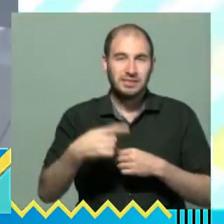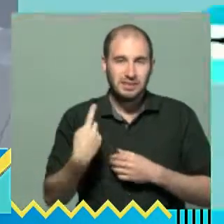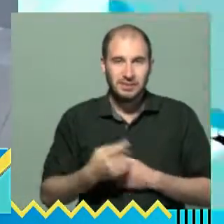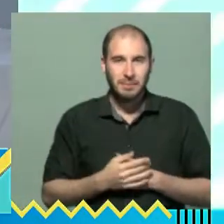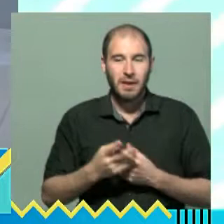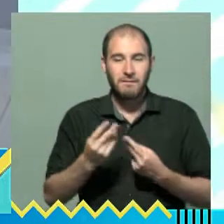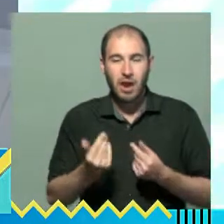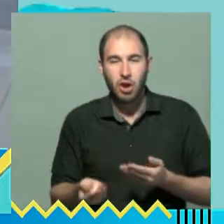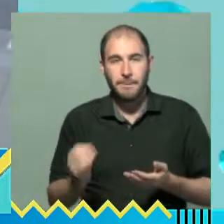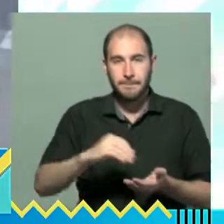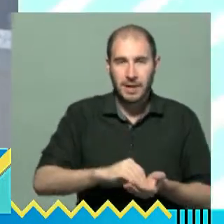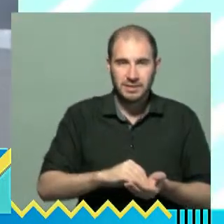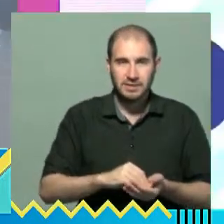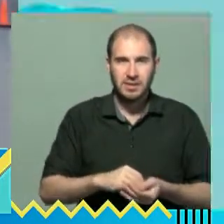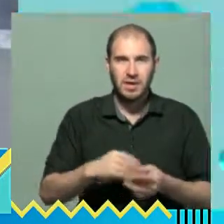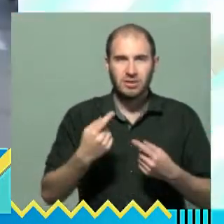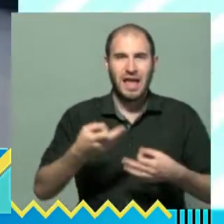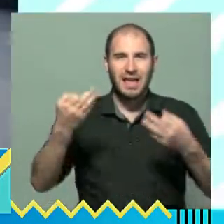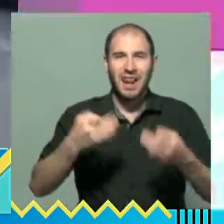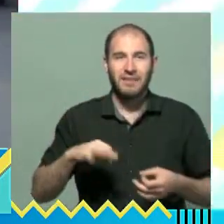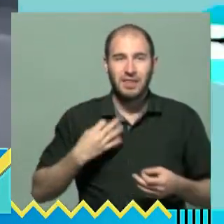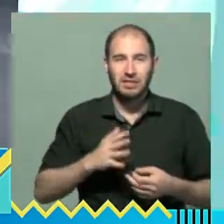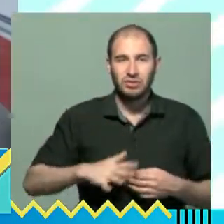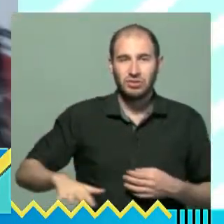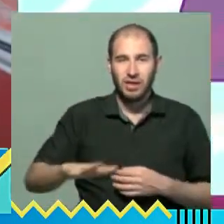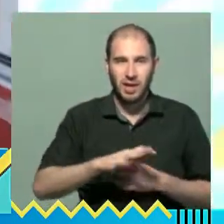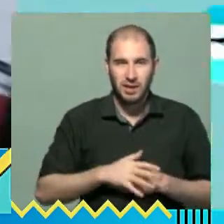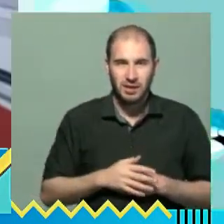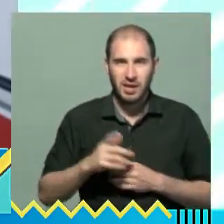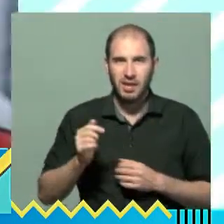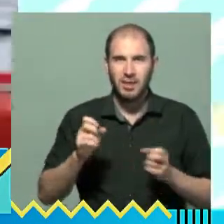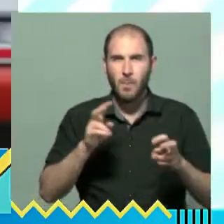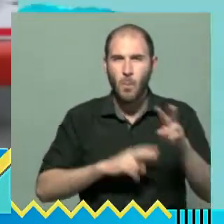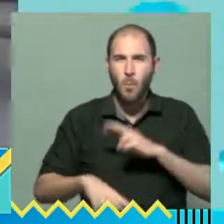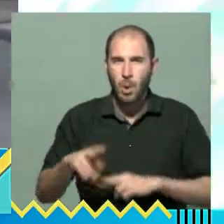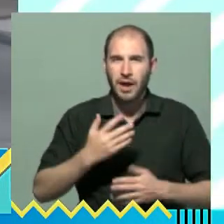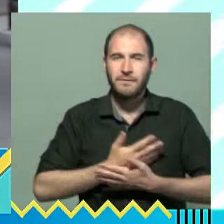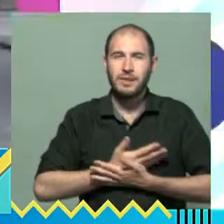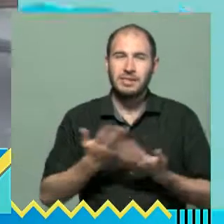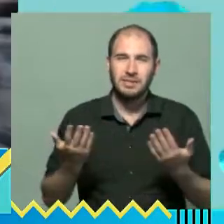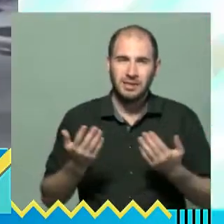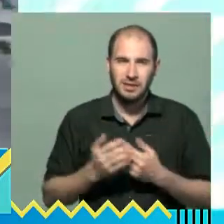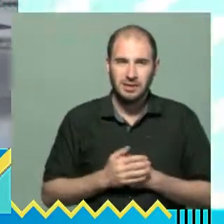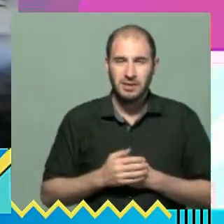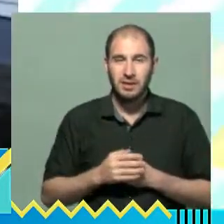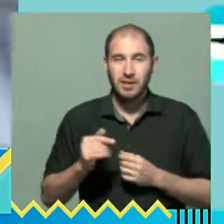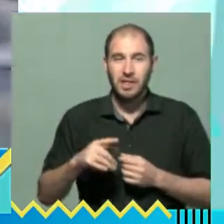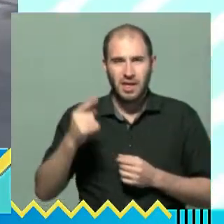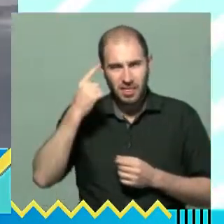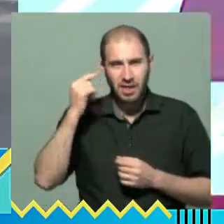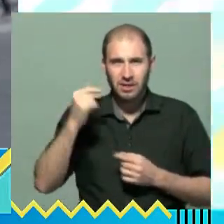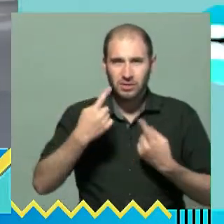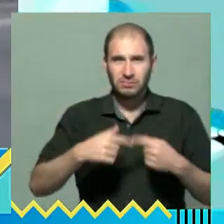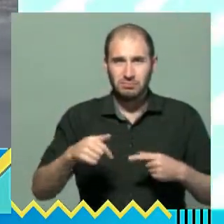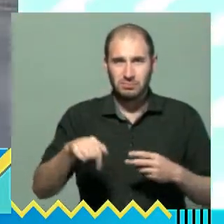dar un valor agregado a lo que es la calidad de vida social. En esto de la búsqueda no de la felicidad, porque la felicidad es una utopía. Realmente esto